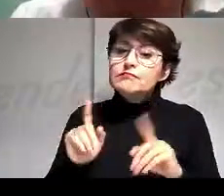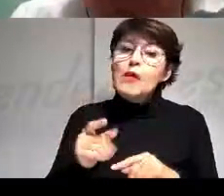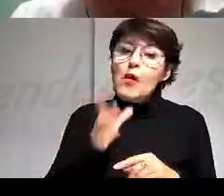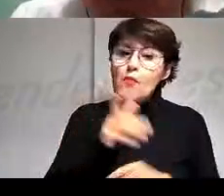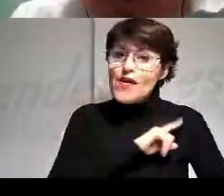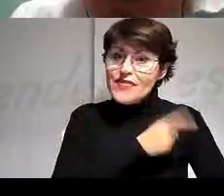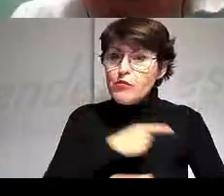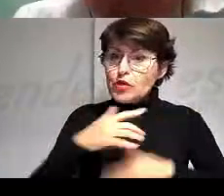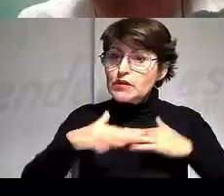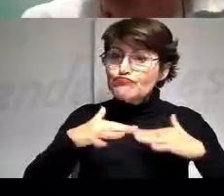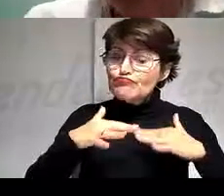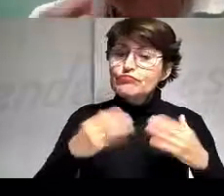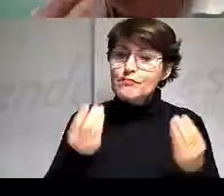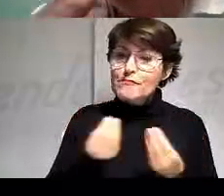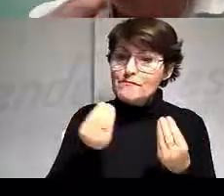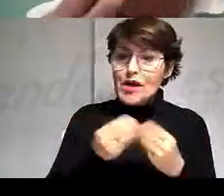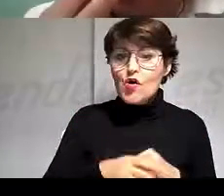a disminuir la